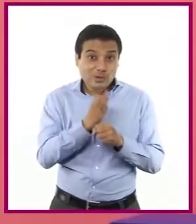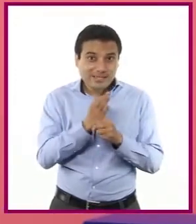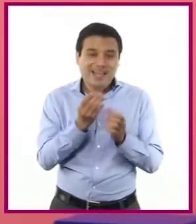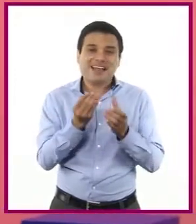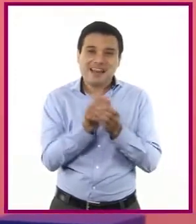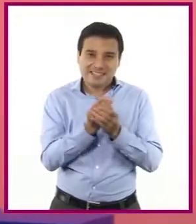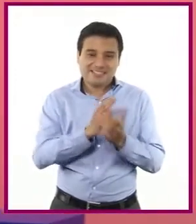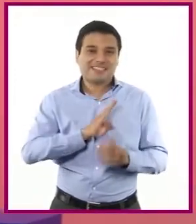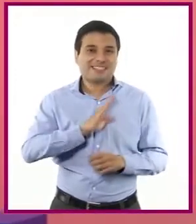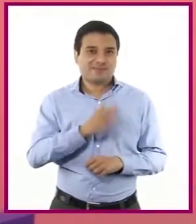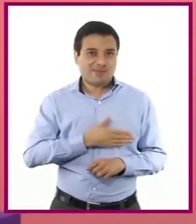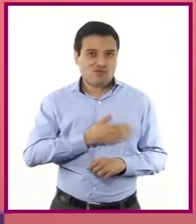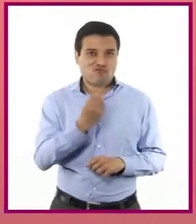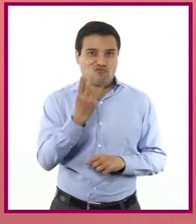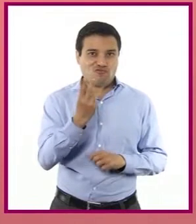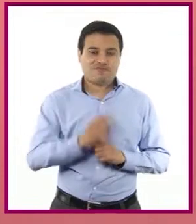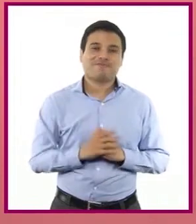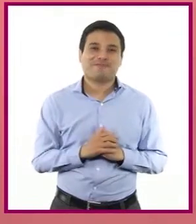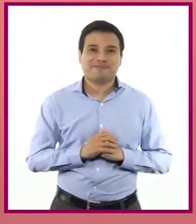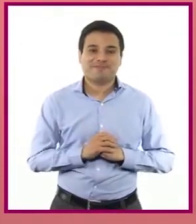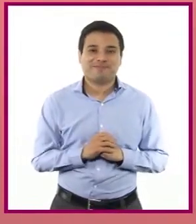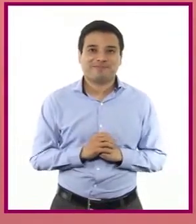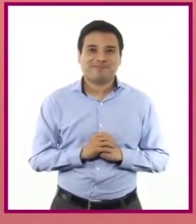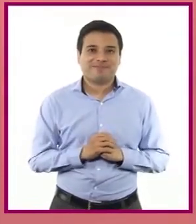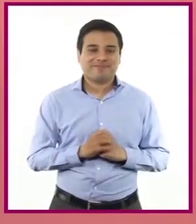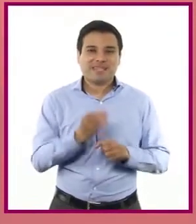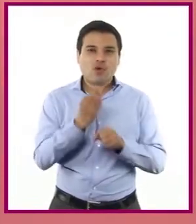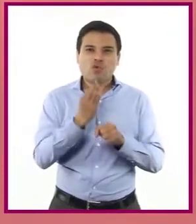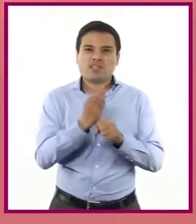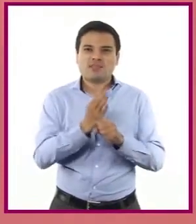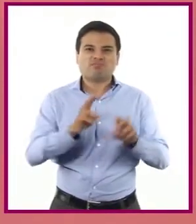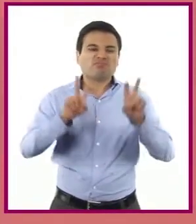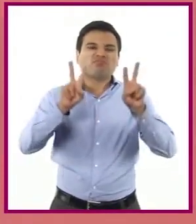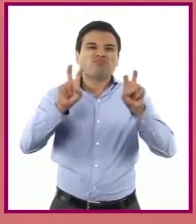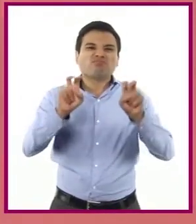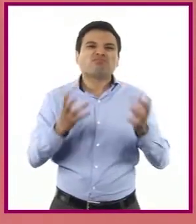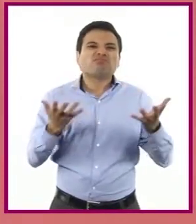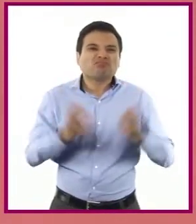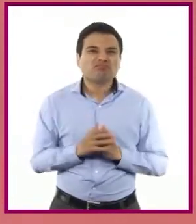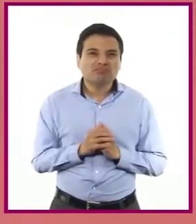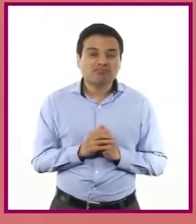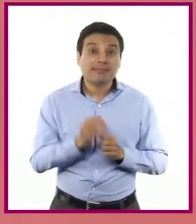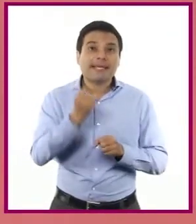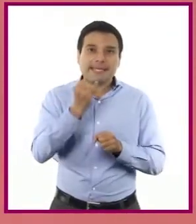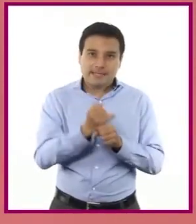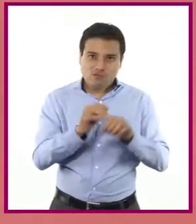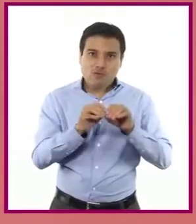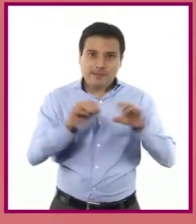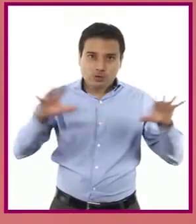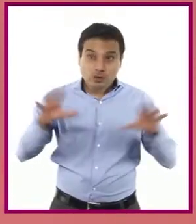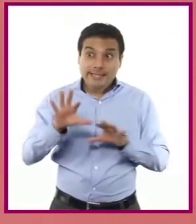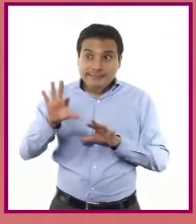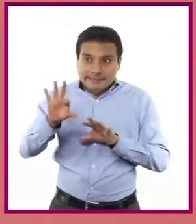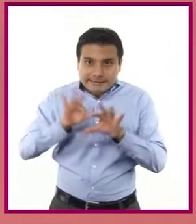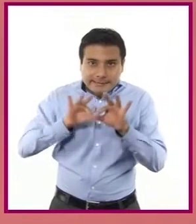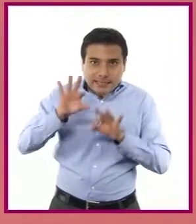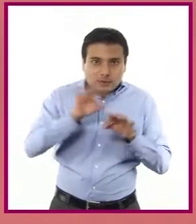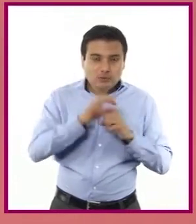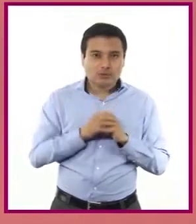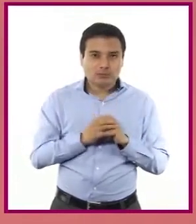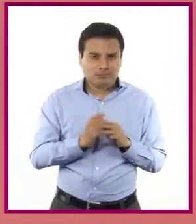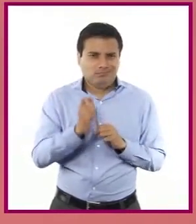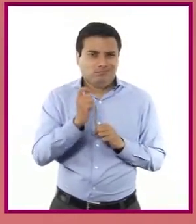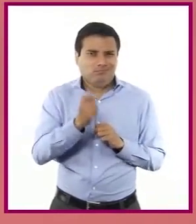de Lengua Materna 2. Hoy hablaremos sobre seleccionar información. Con esto nos referimos